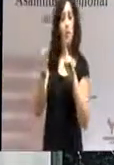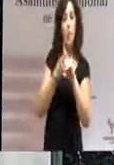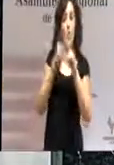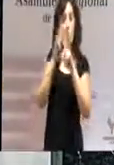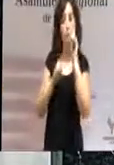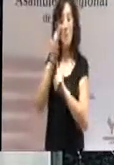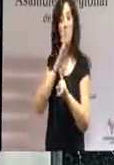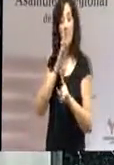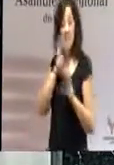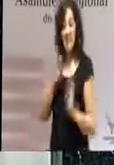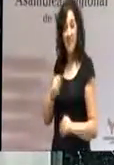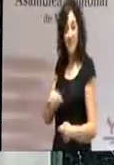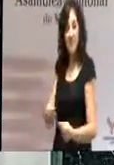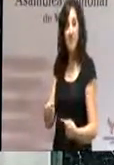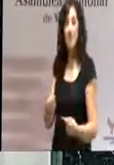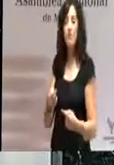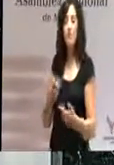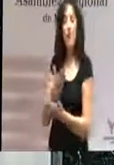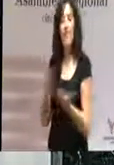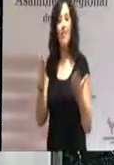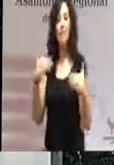problema.